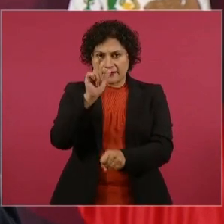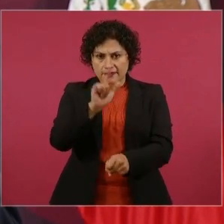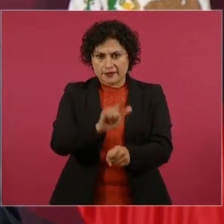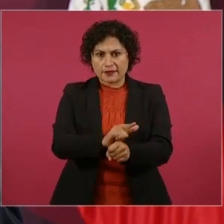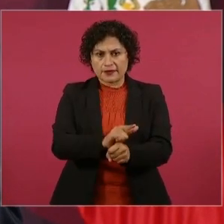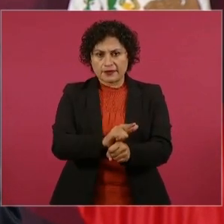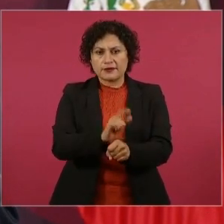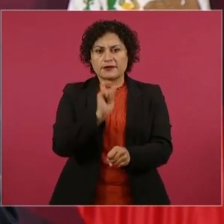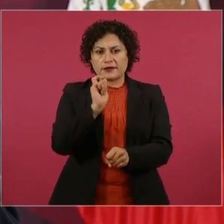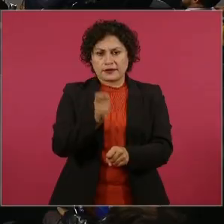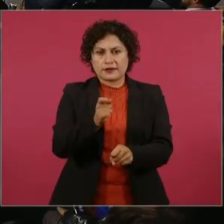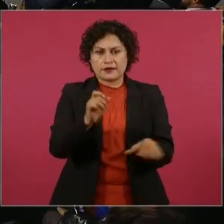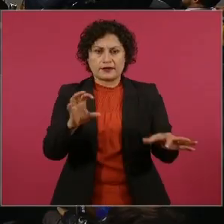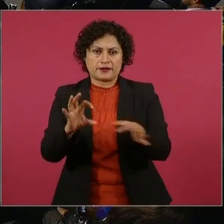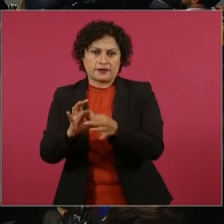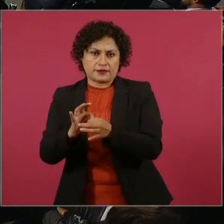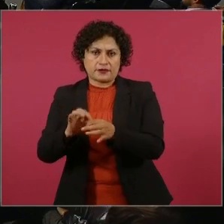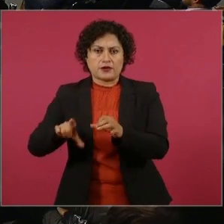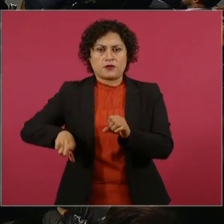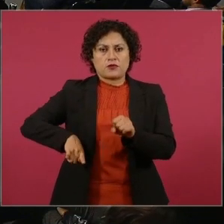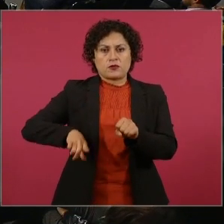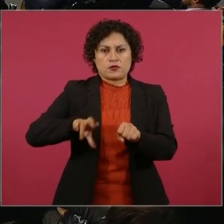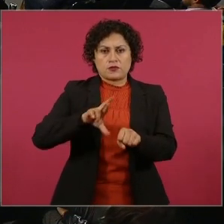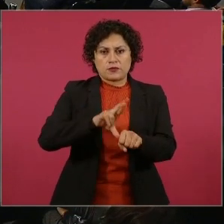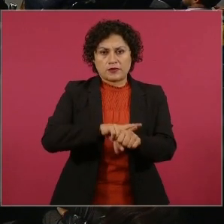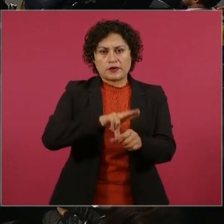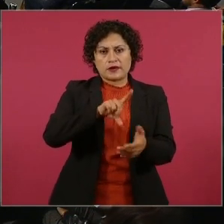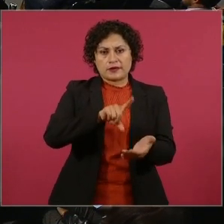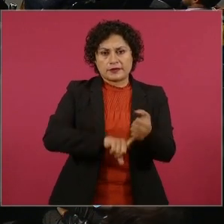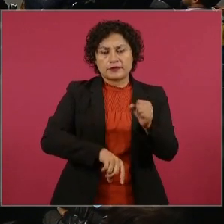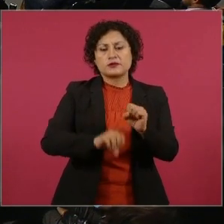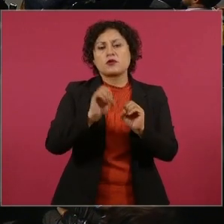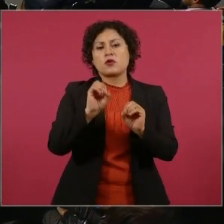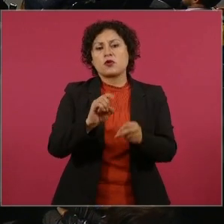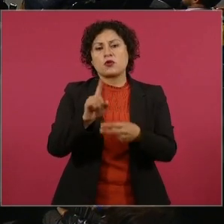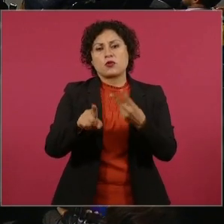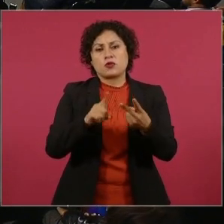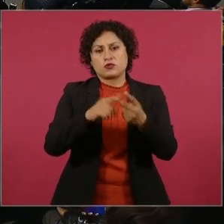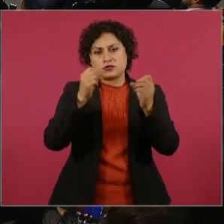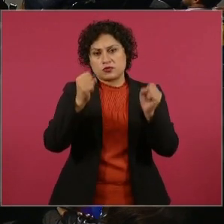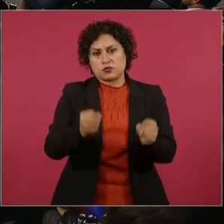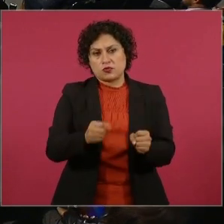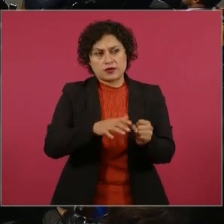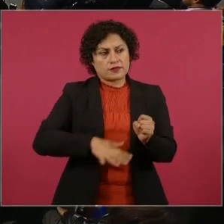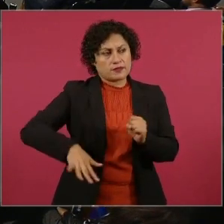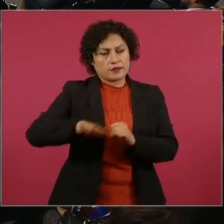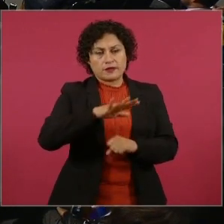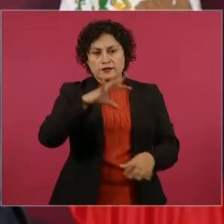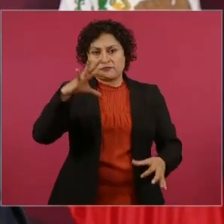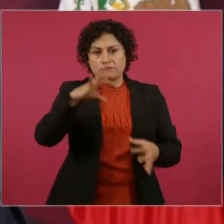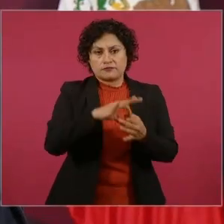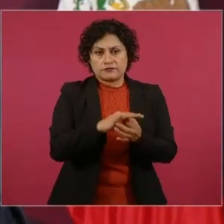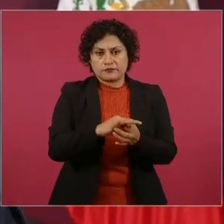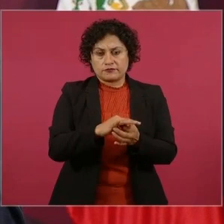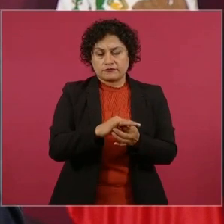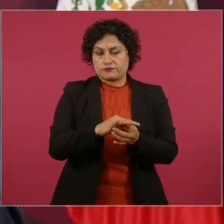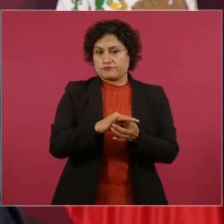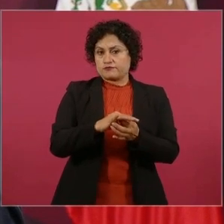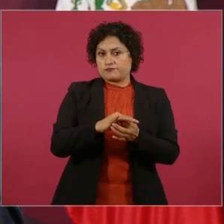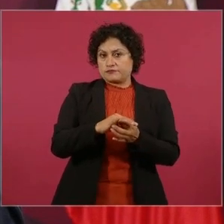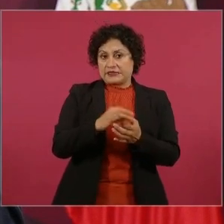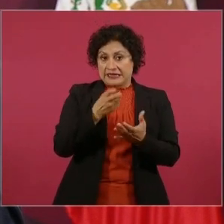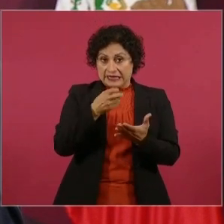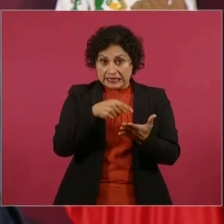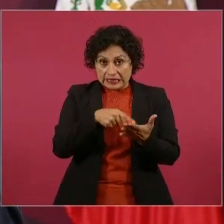de gobernación o de seguridad pública y eso no